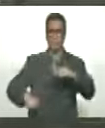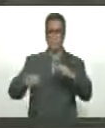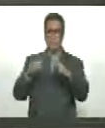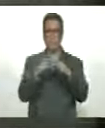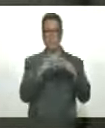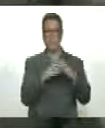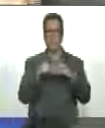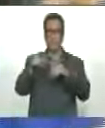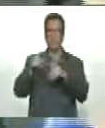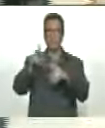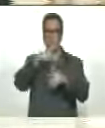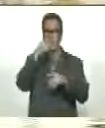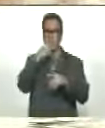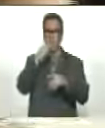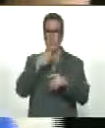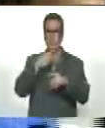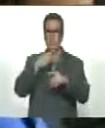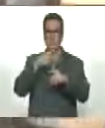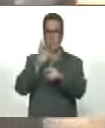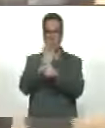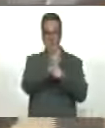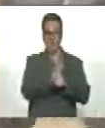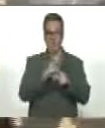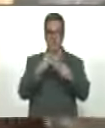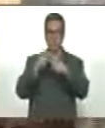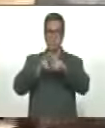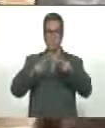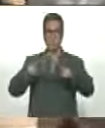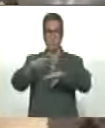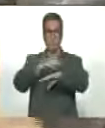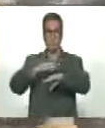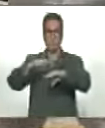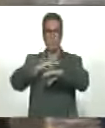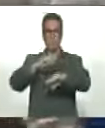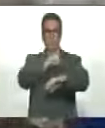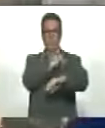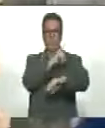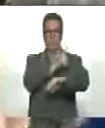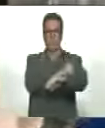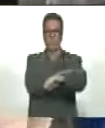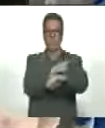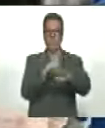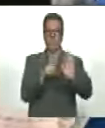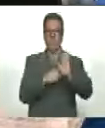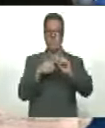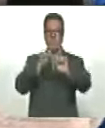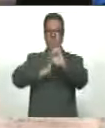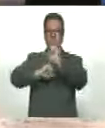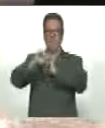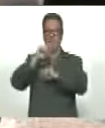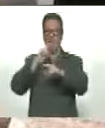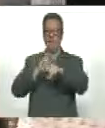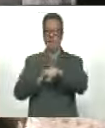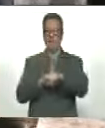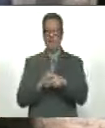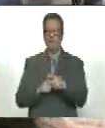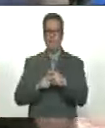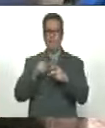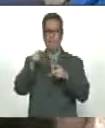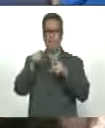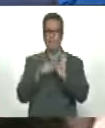Soberanía, Política, Seguridad y Paz y ministro del Poder Popular para la Defensa.